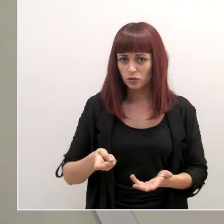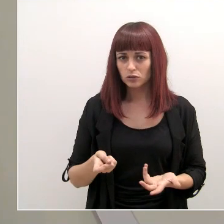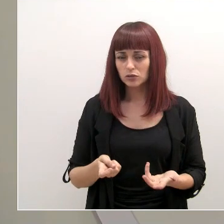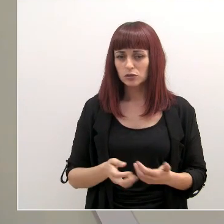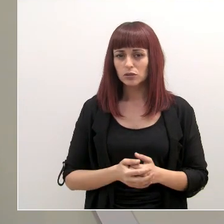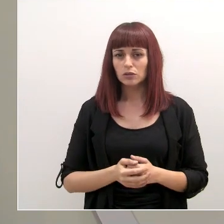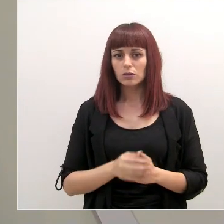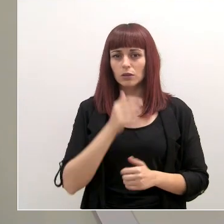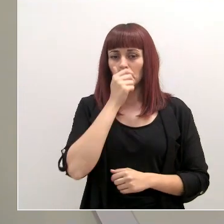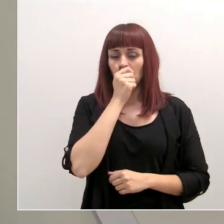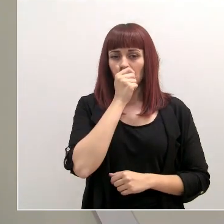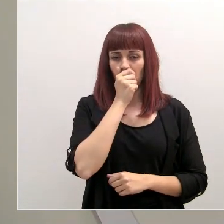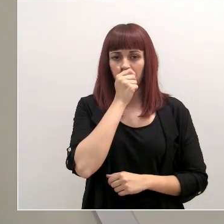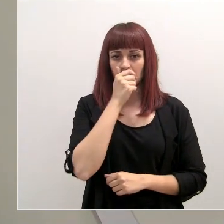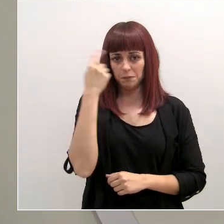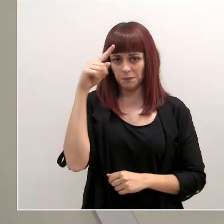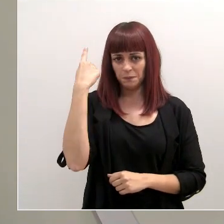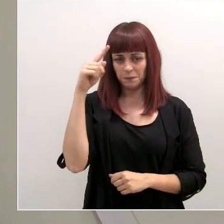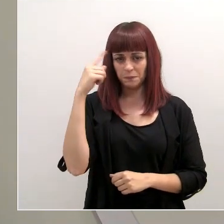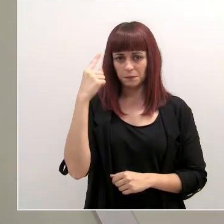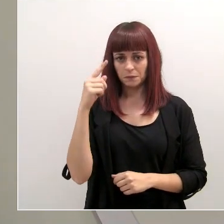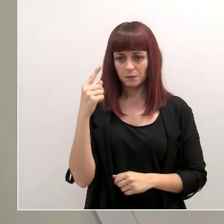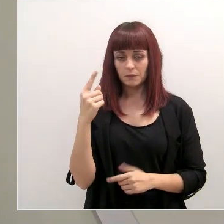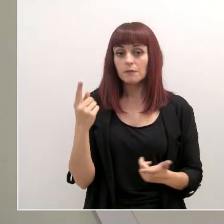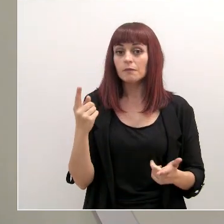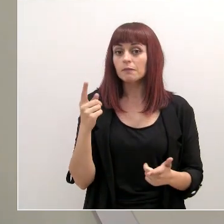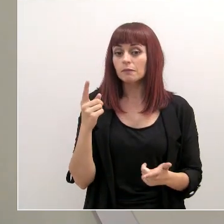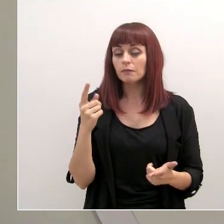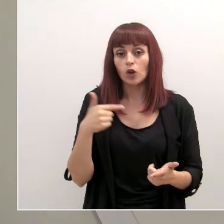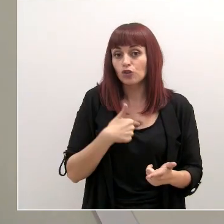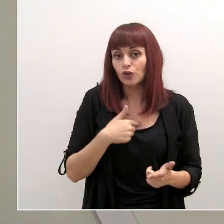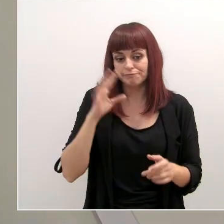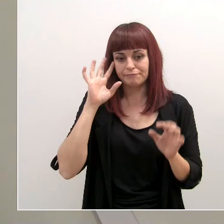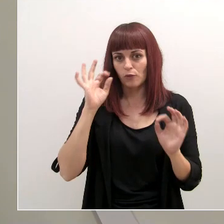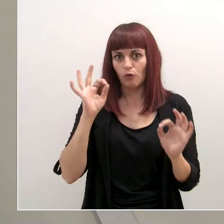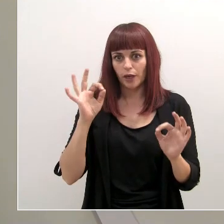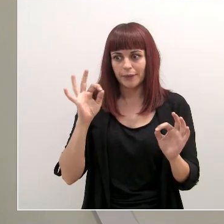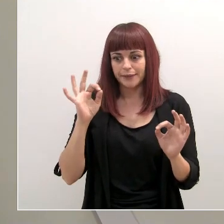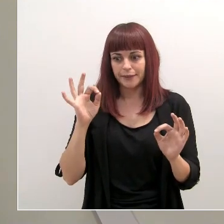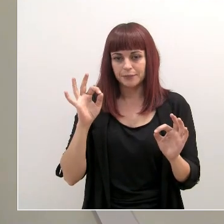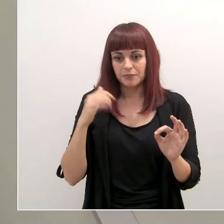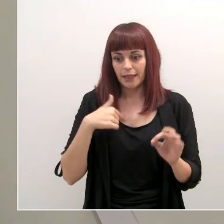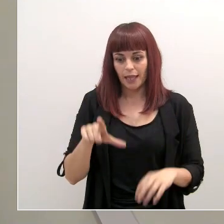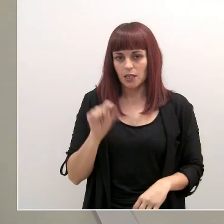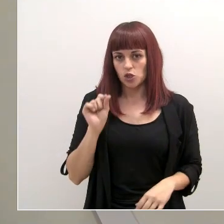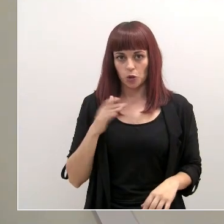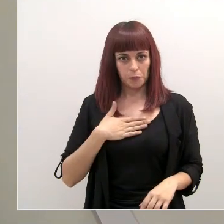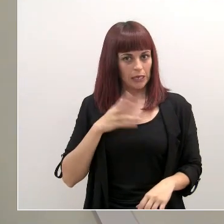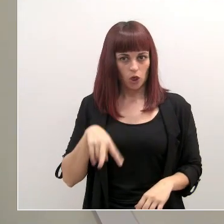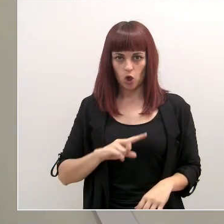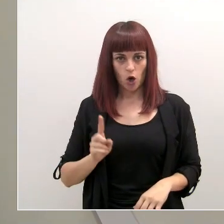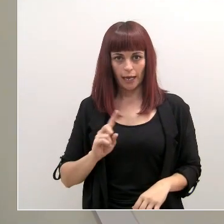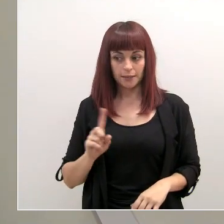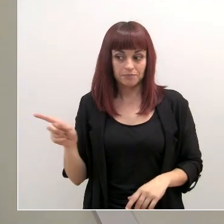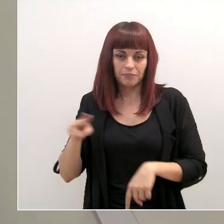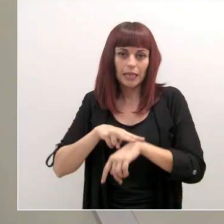No, ya, según esto saquemos las conclusiones, pero yo evidentemente no soy quien tiene que tomar esa decisión y recae